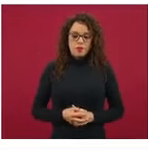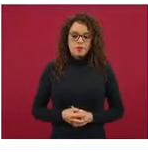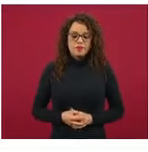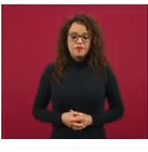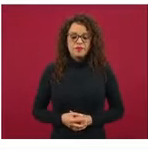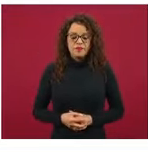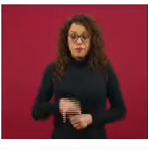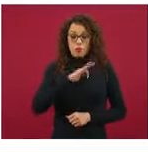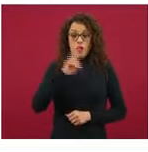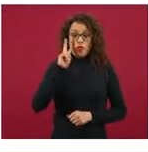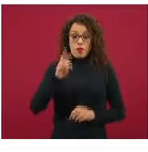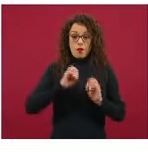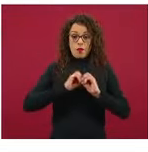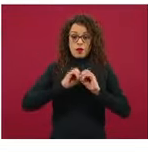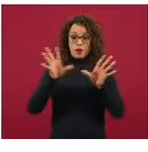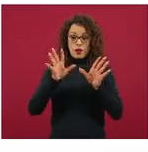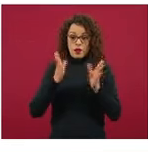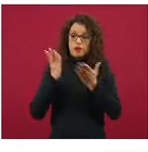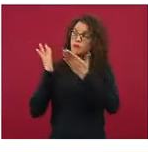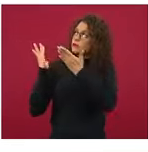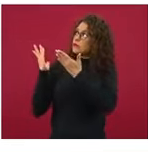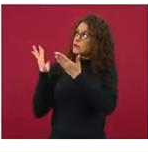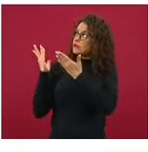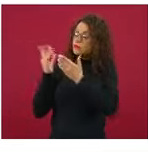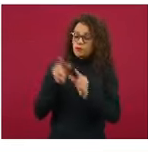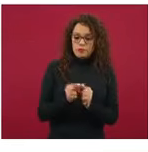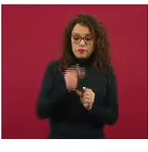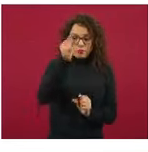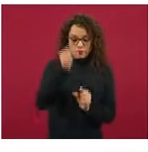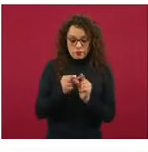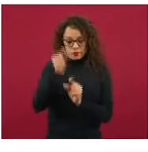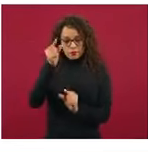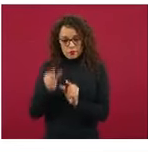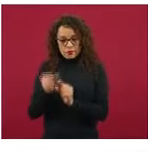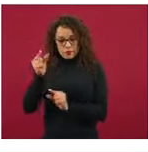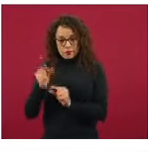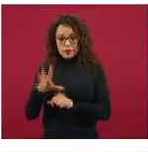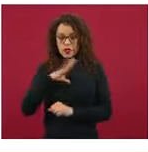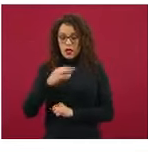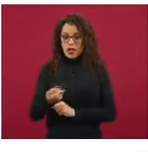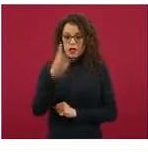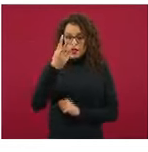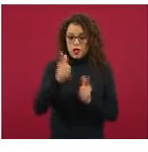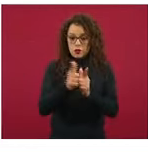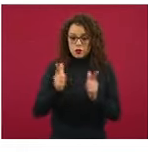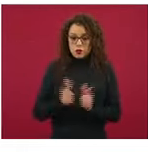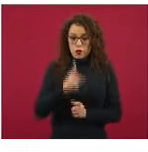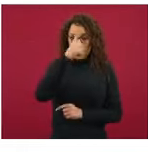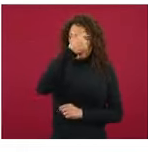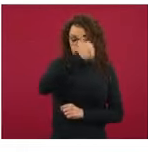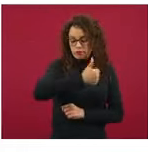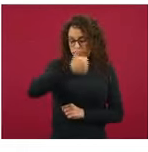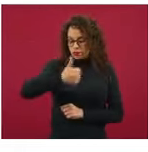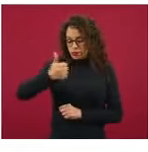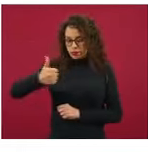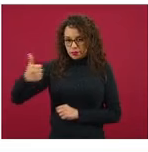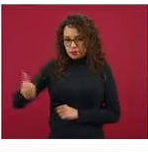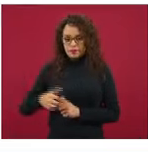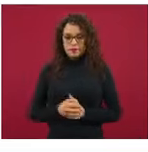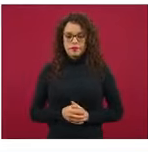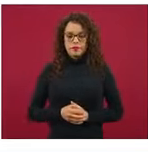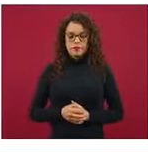Aquí lo que podemos ver en la distribución de estas barras apiladas, dado que son 3 grupos para cada una de las barras y que